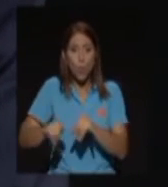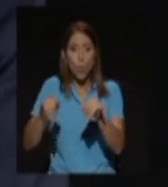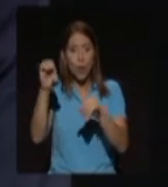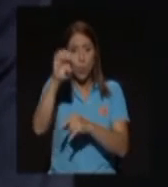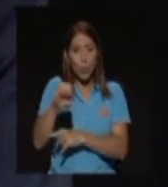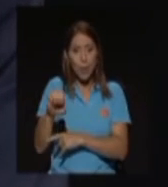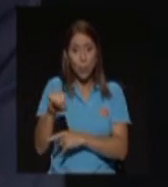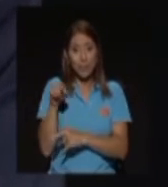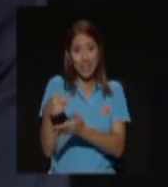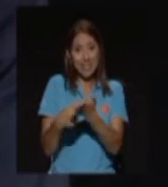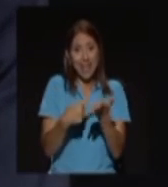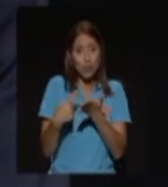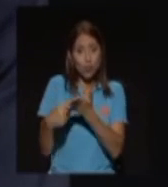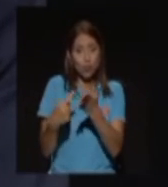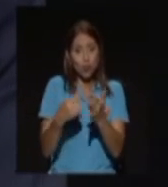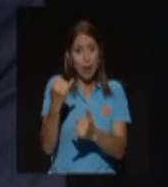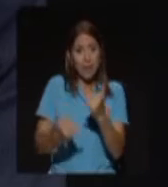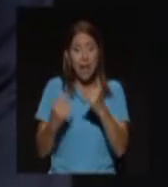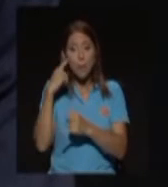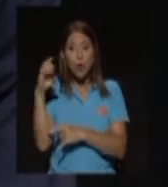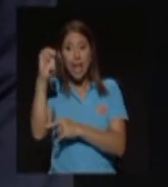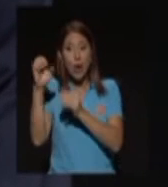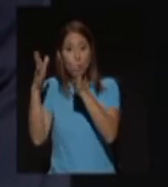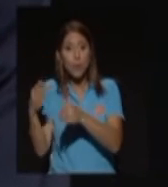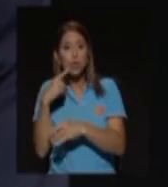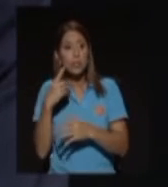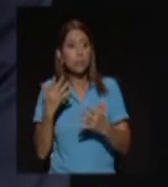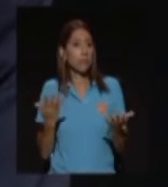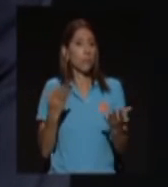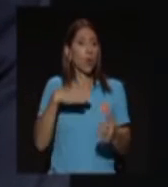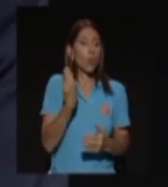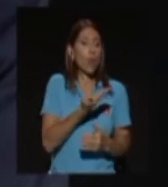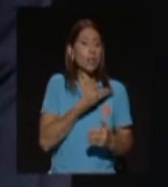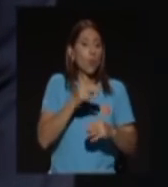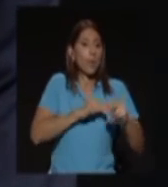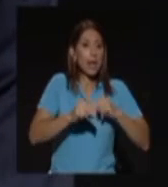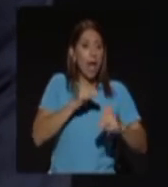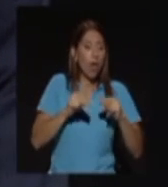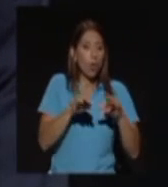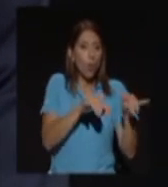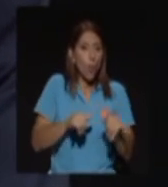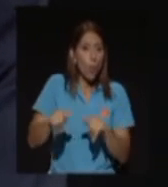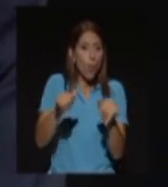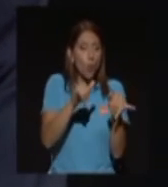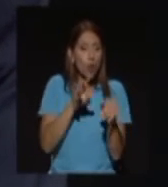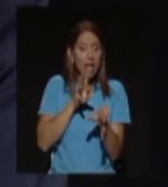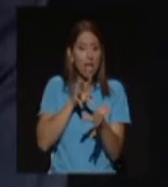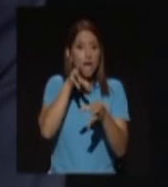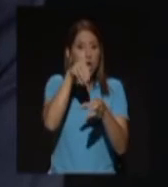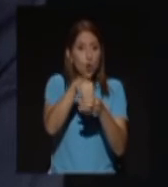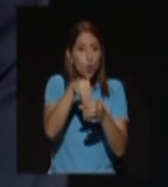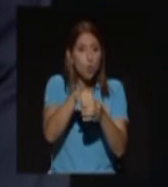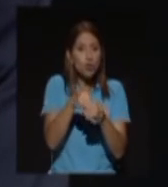al final, claro. Porque los europeos dicen, bueno, es que nuestro mercado común incluye no solo el libre flujo